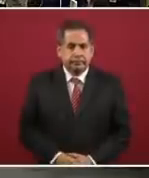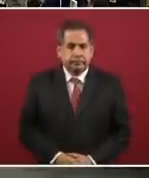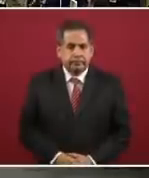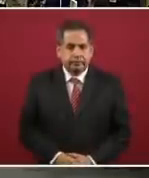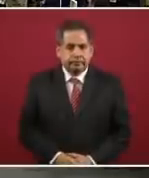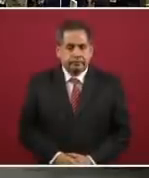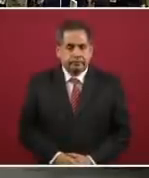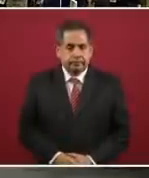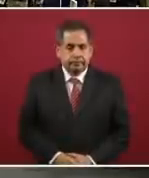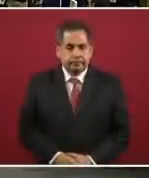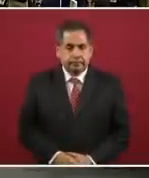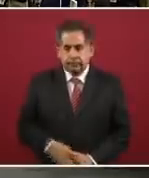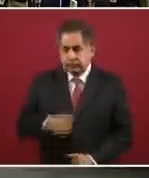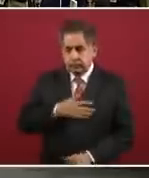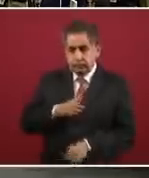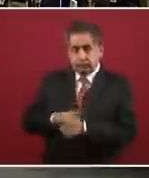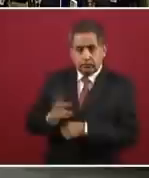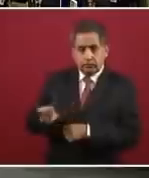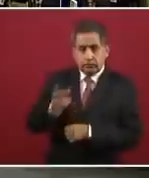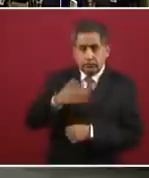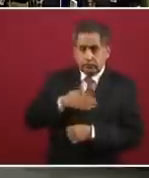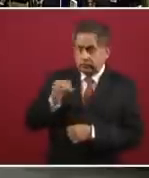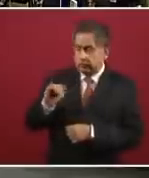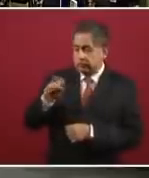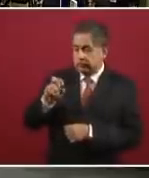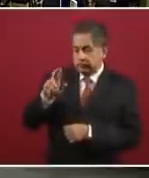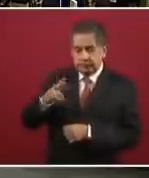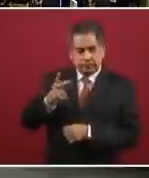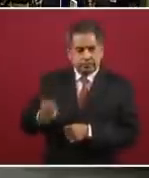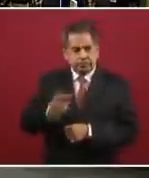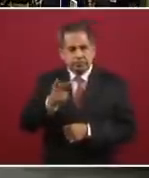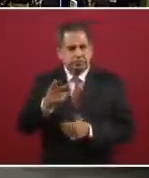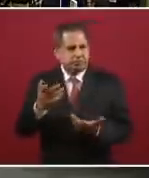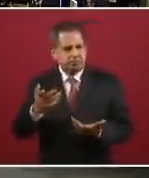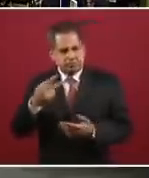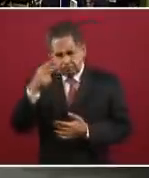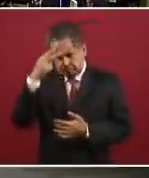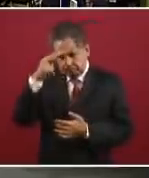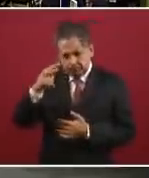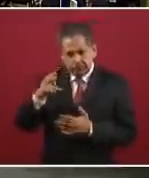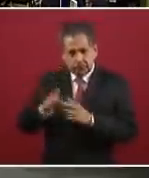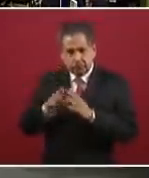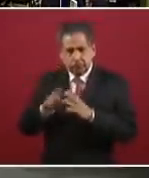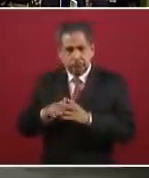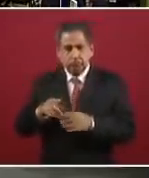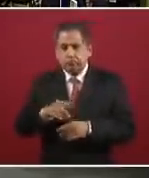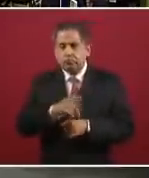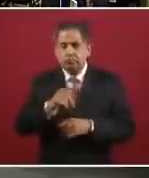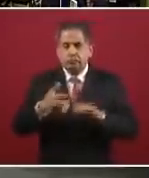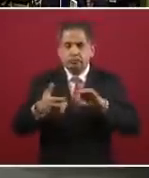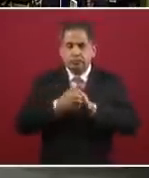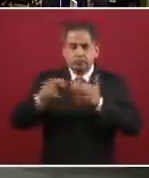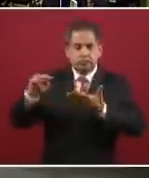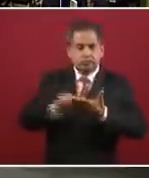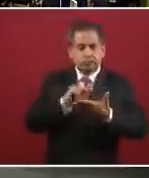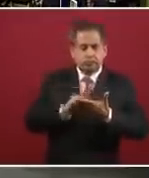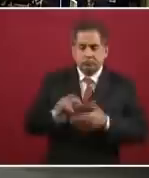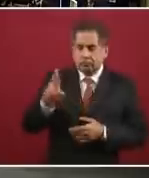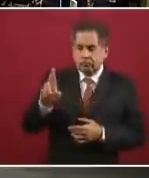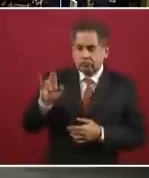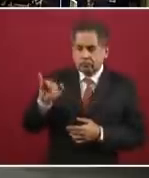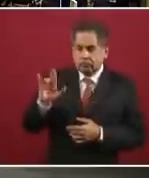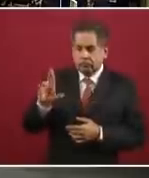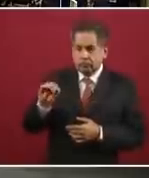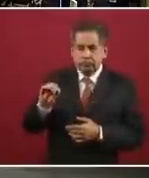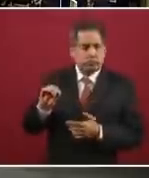Buenos días, presidente. Canciller Nelly Segura del IMER. Preguntarle cuál será la posición de México en el Tratado de Río que podría abrir una